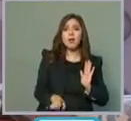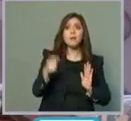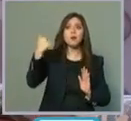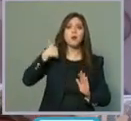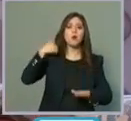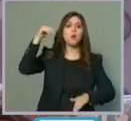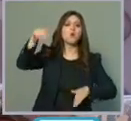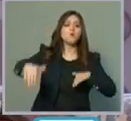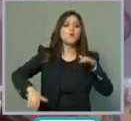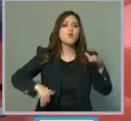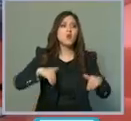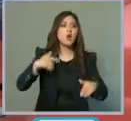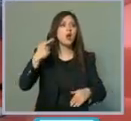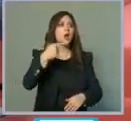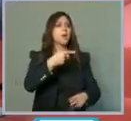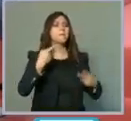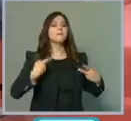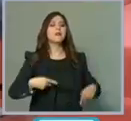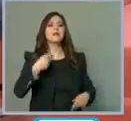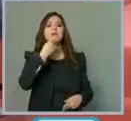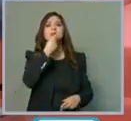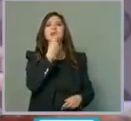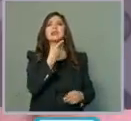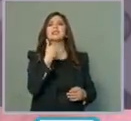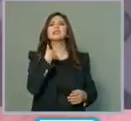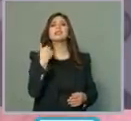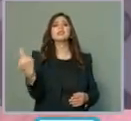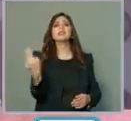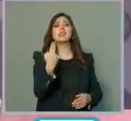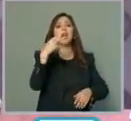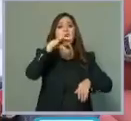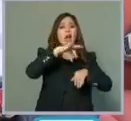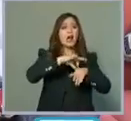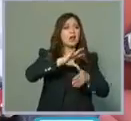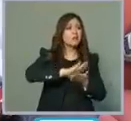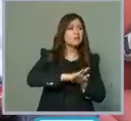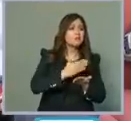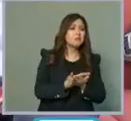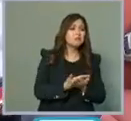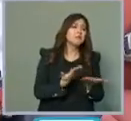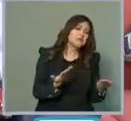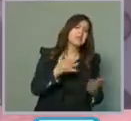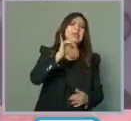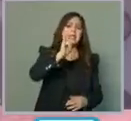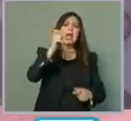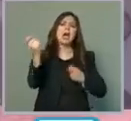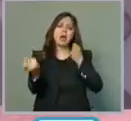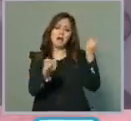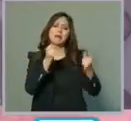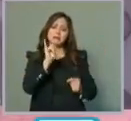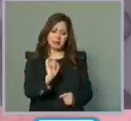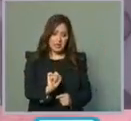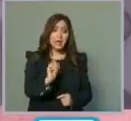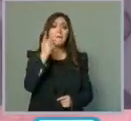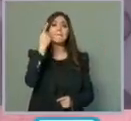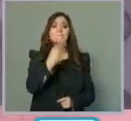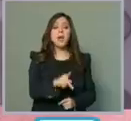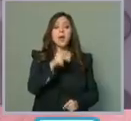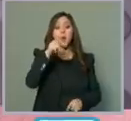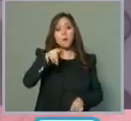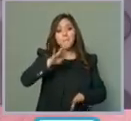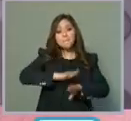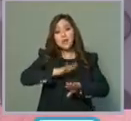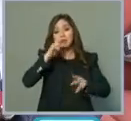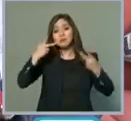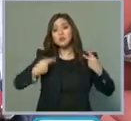asada, ¿verdad? O sea, bueno, podemos optar. Estaría bueno, pero podemos optar por una buena cantidad de pescados,